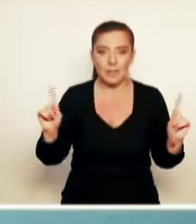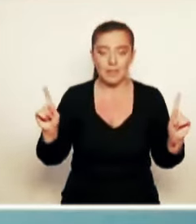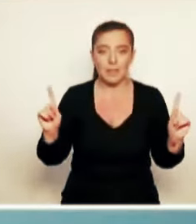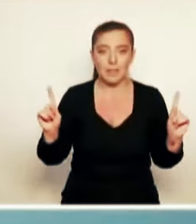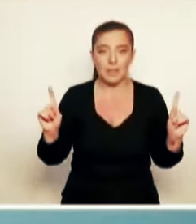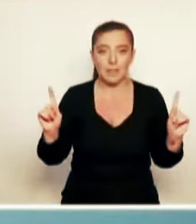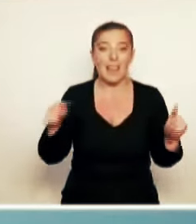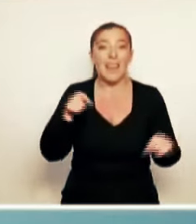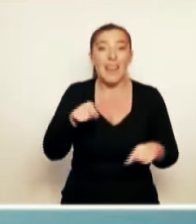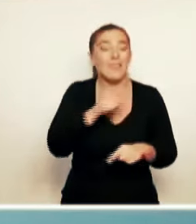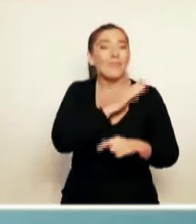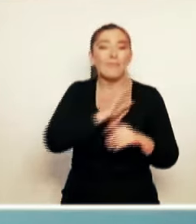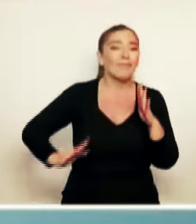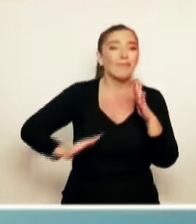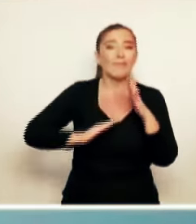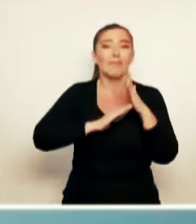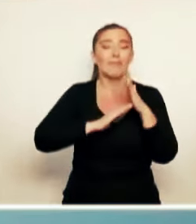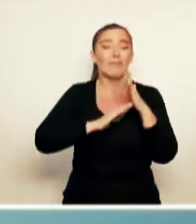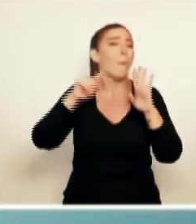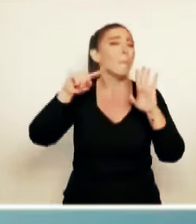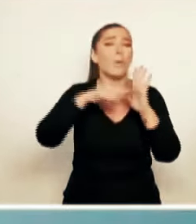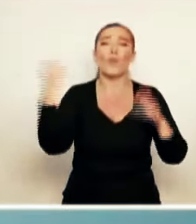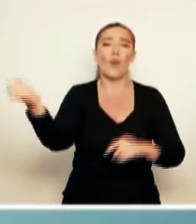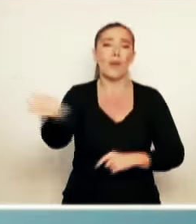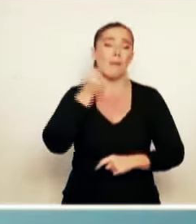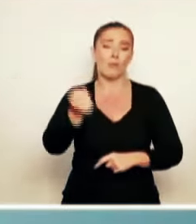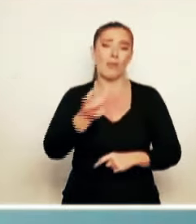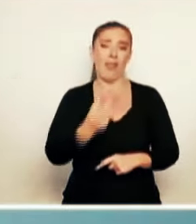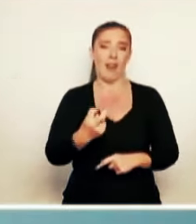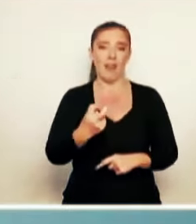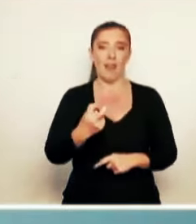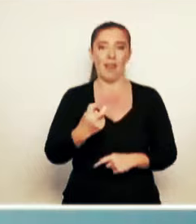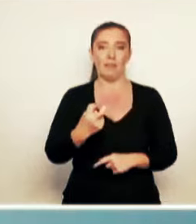Es uno de los vectores, la energía,